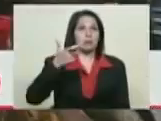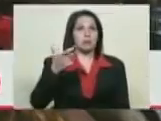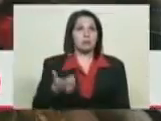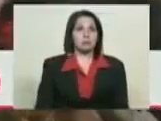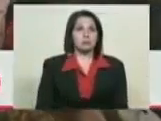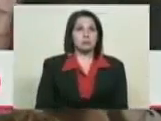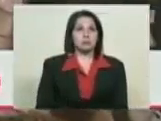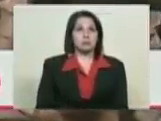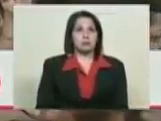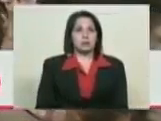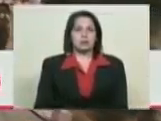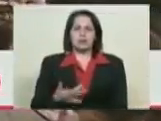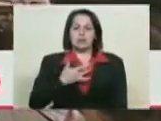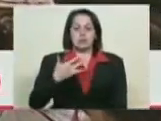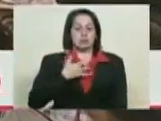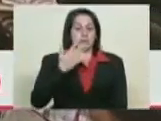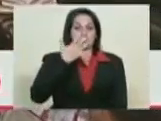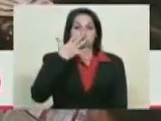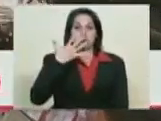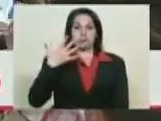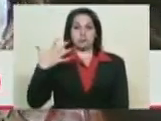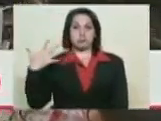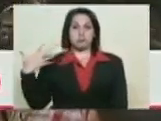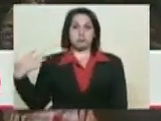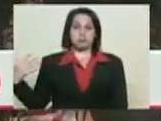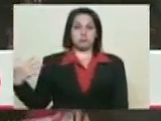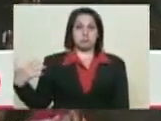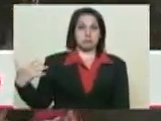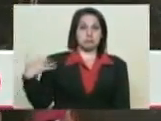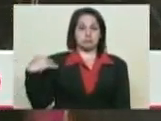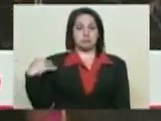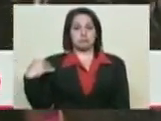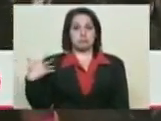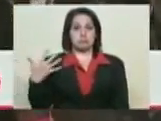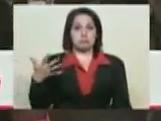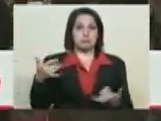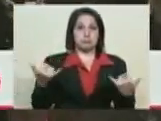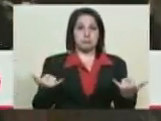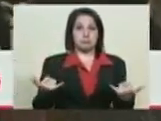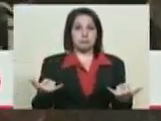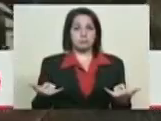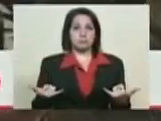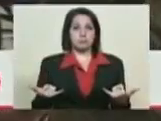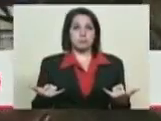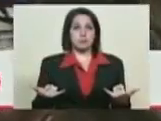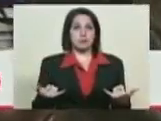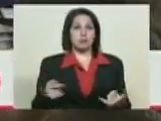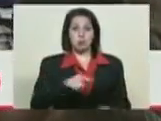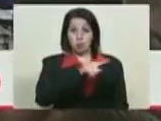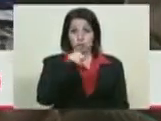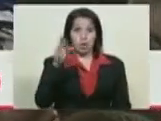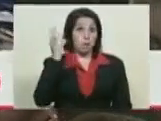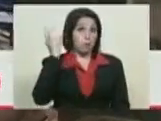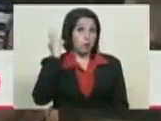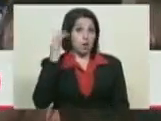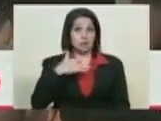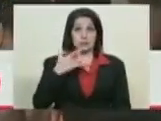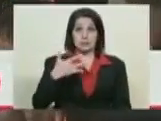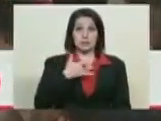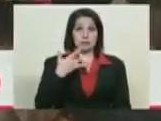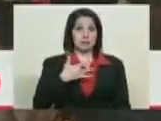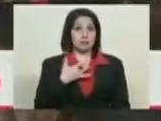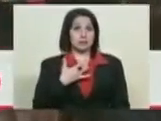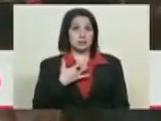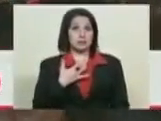De verdad que nos sentimos orgullosos. Tenemos que sentirnos orgullosos y ustedes, mujeres, tienen que sentirse